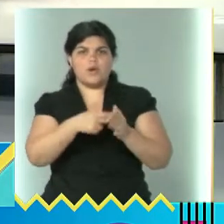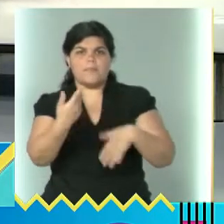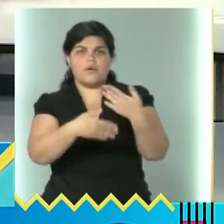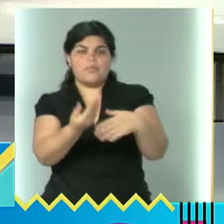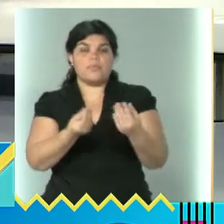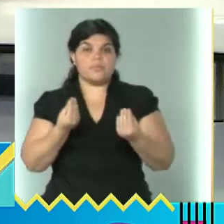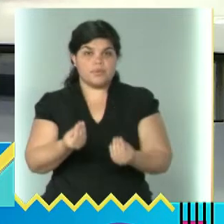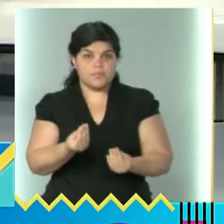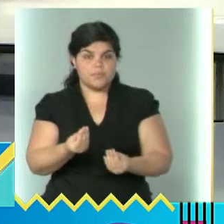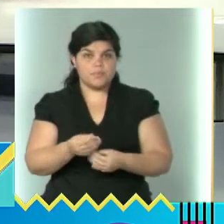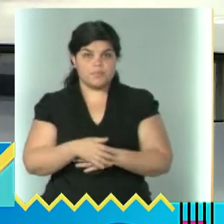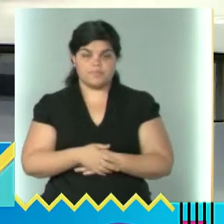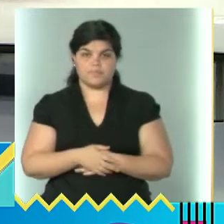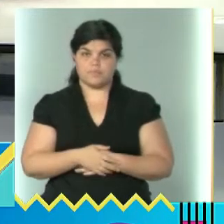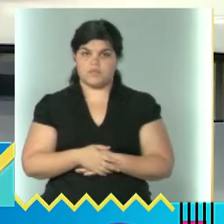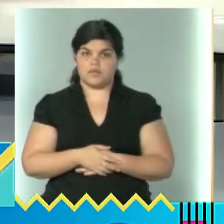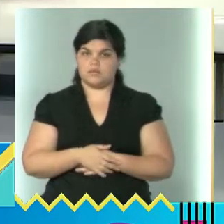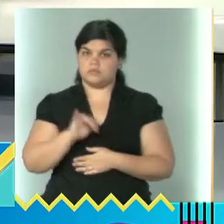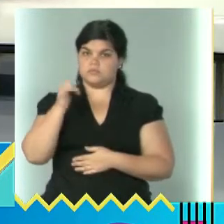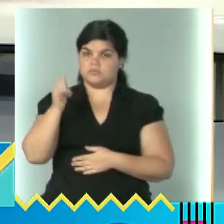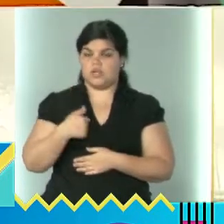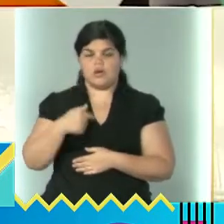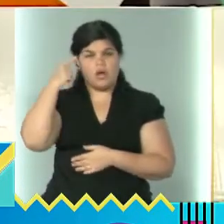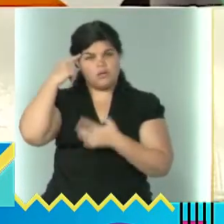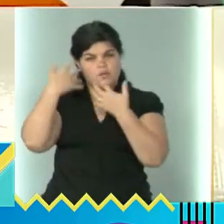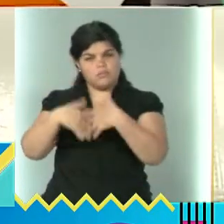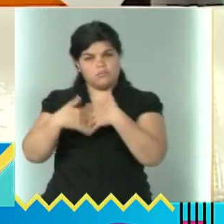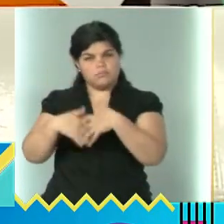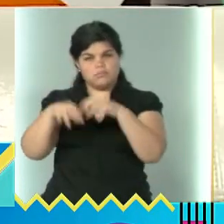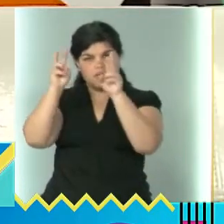Sí, yo creo que analizándolo en la parte comercial,